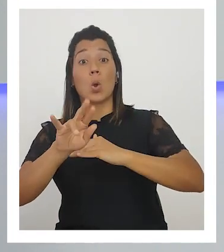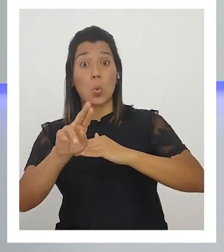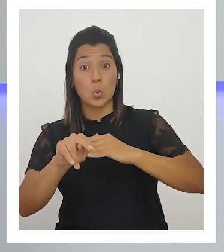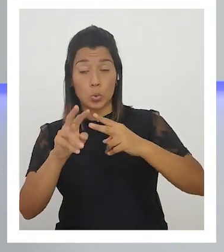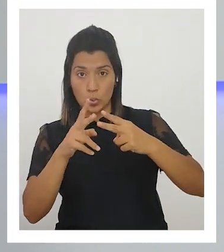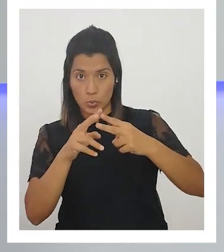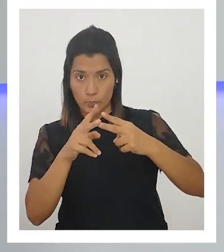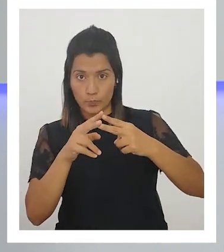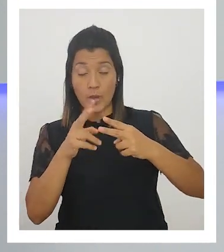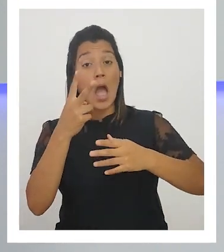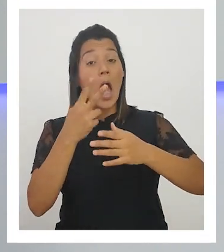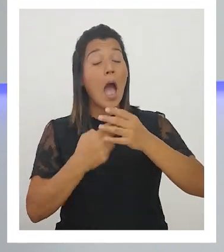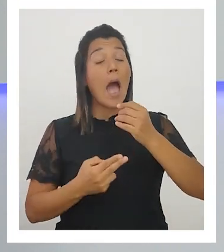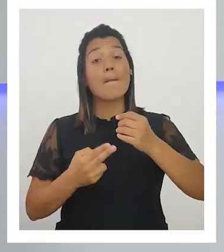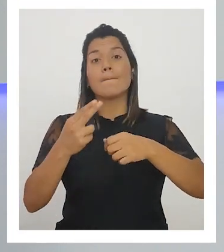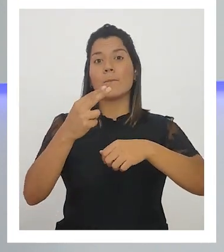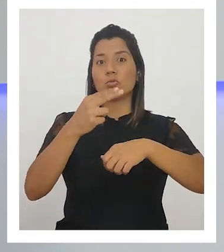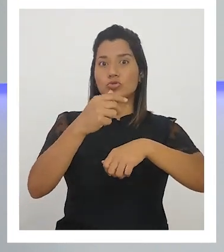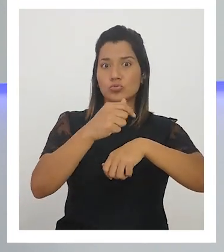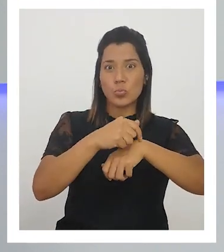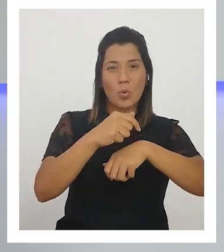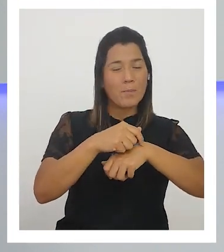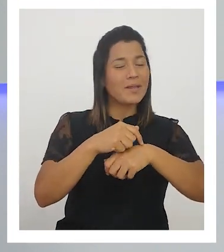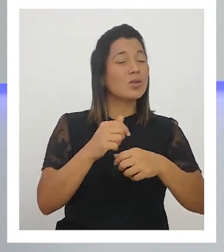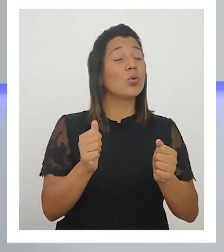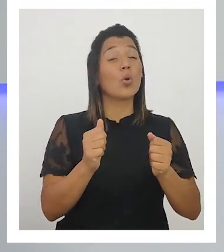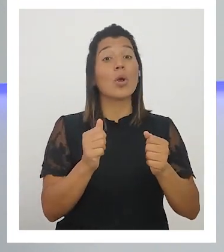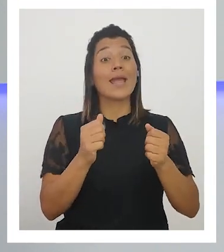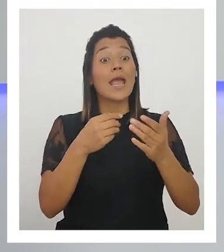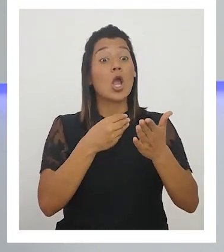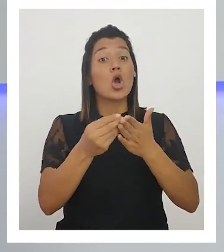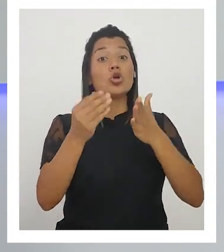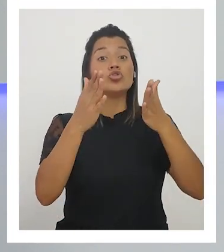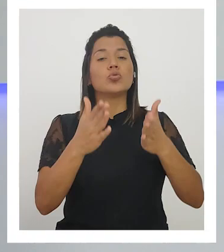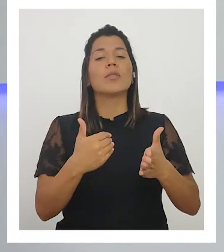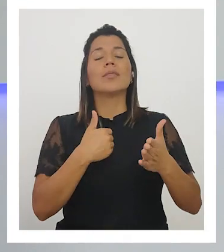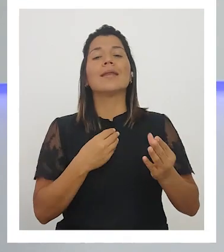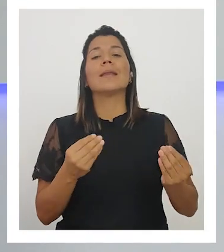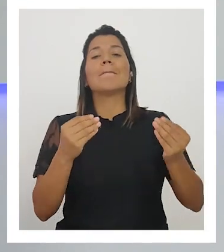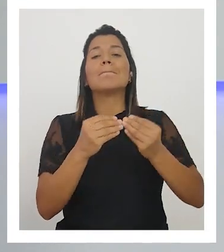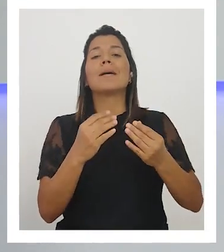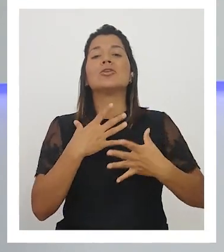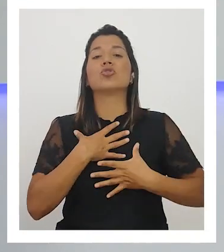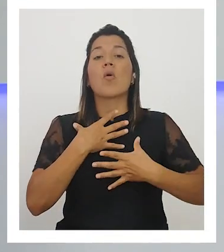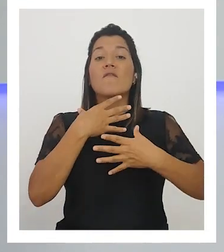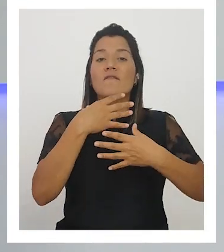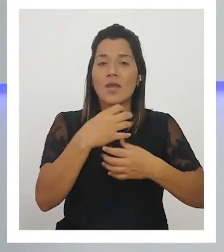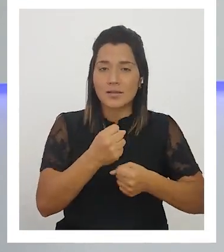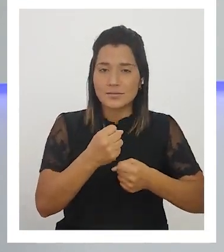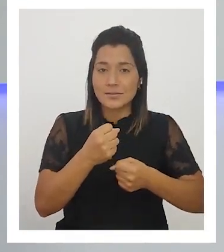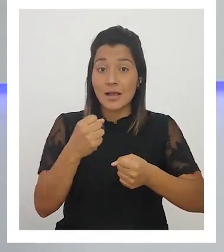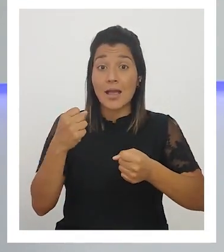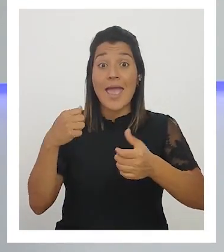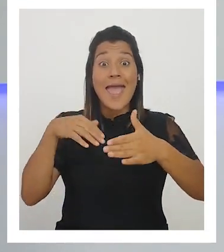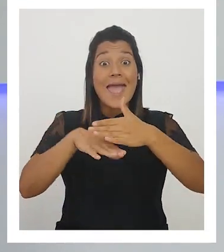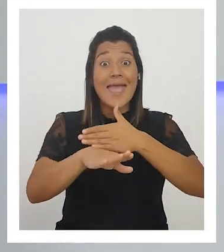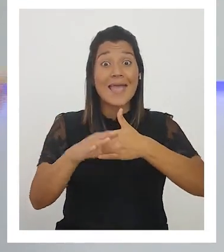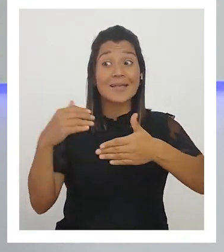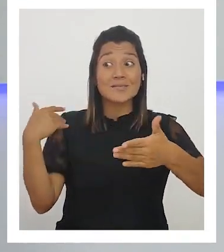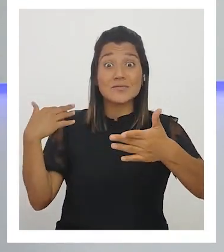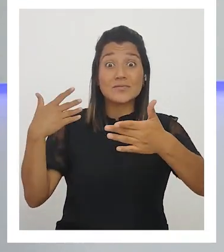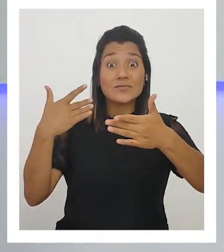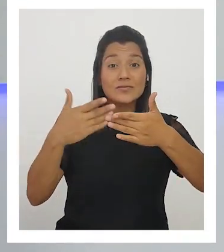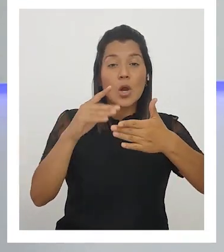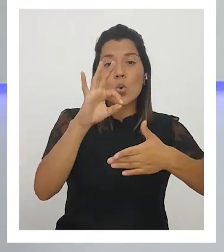puntos más altos de confianza del consumidor en los últimos 9 años. Eso es importante porque eso es que el consumidor